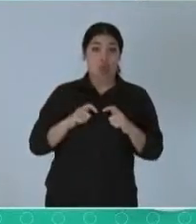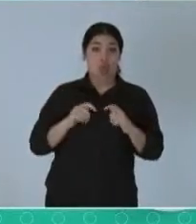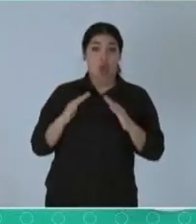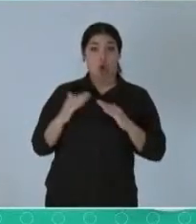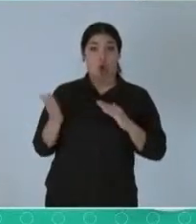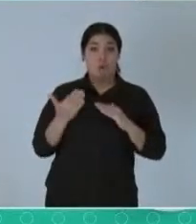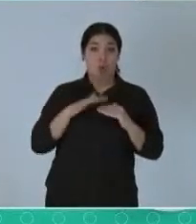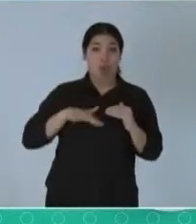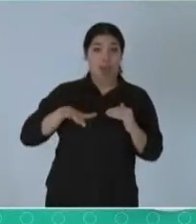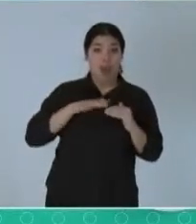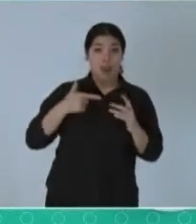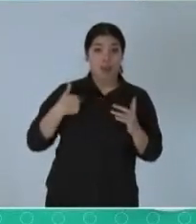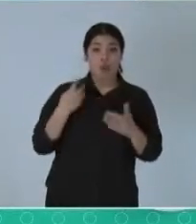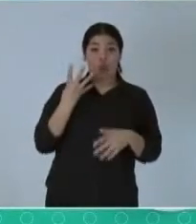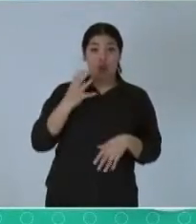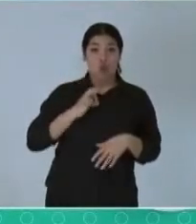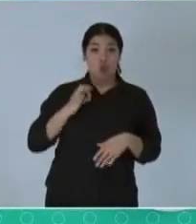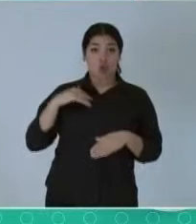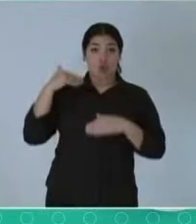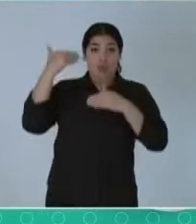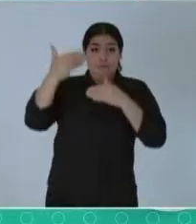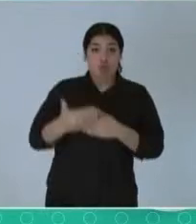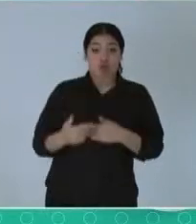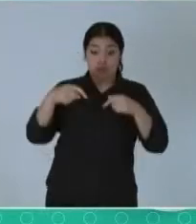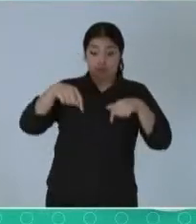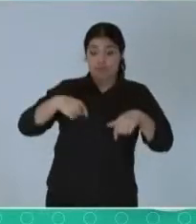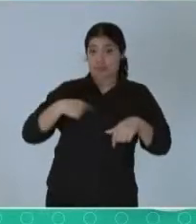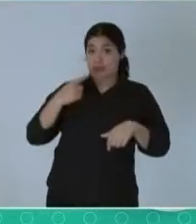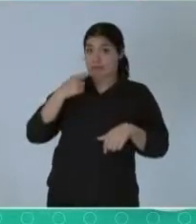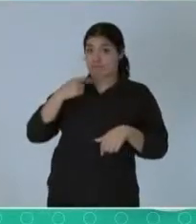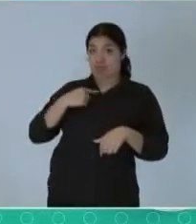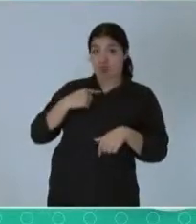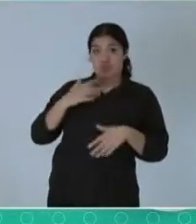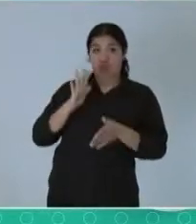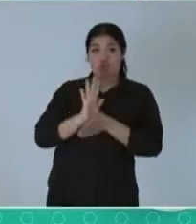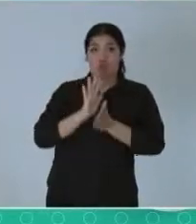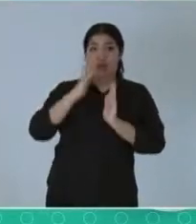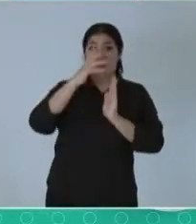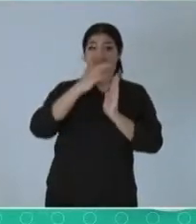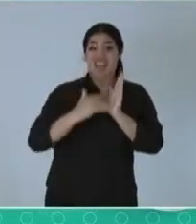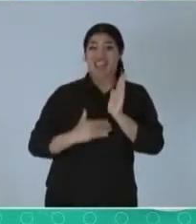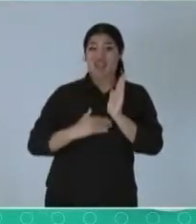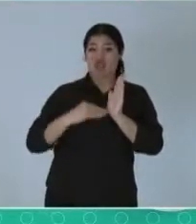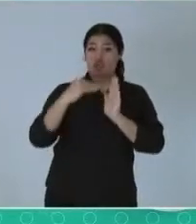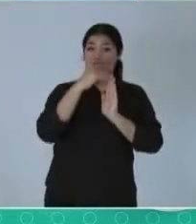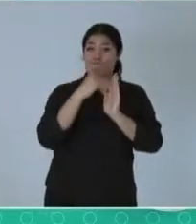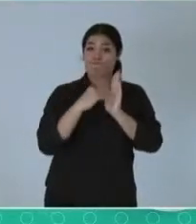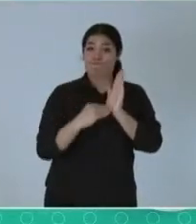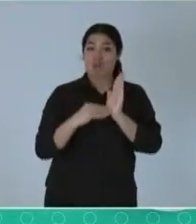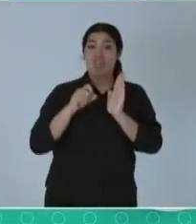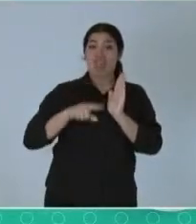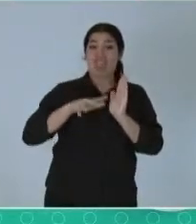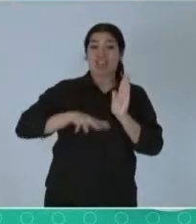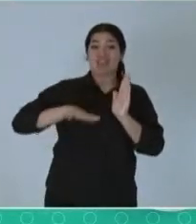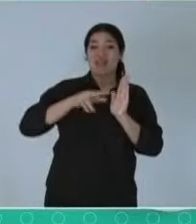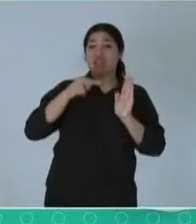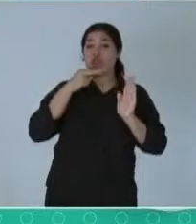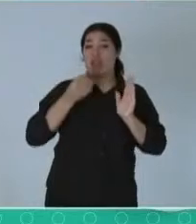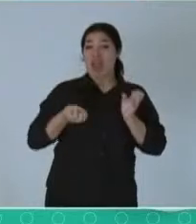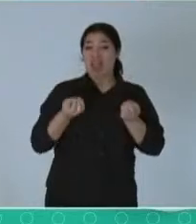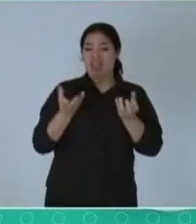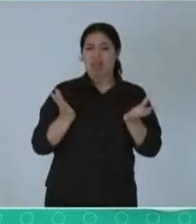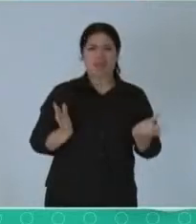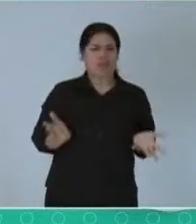ejemplo Después de 4 años hicieron un relevamiento de zonas para poder hacer espacios verdes cómo puede